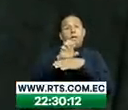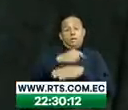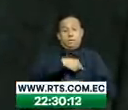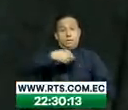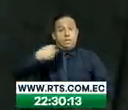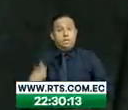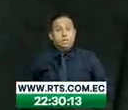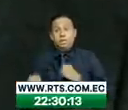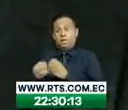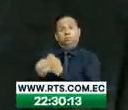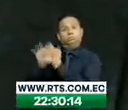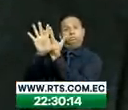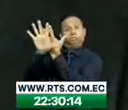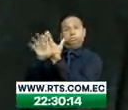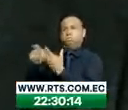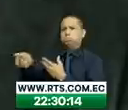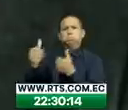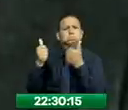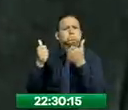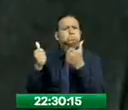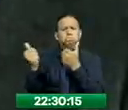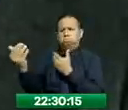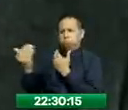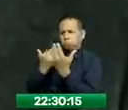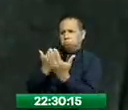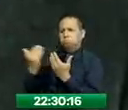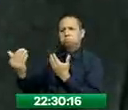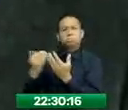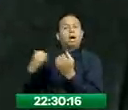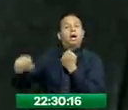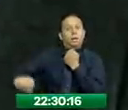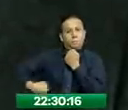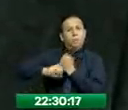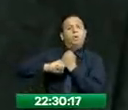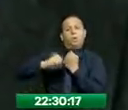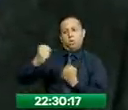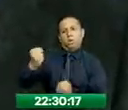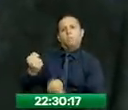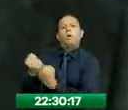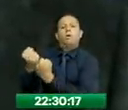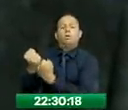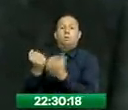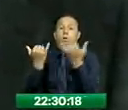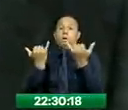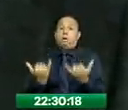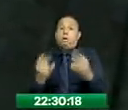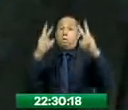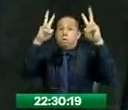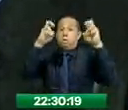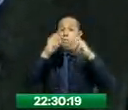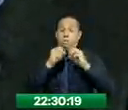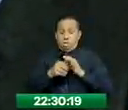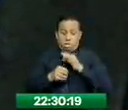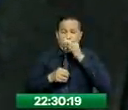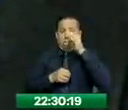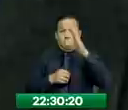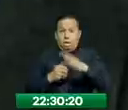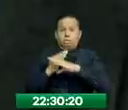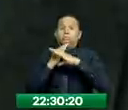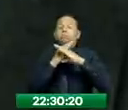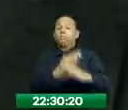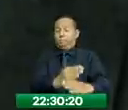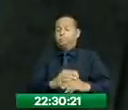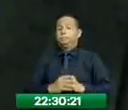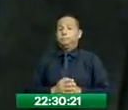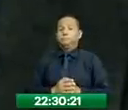magnífica relación de cooperación especialmente ahora aplicada a la lucha contra el codi 19 nuestros dos países han